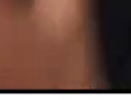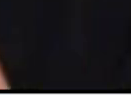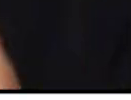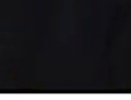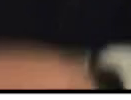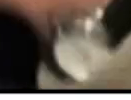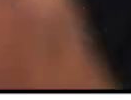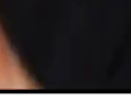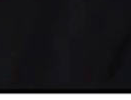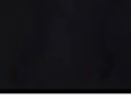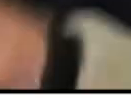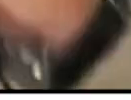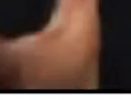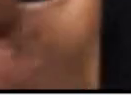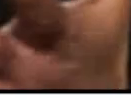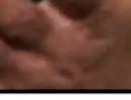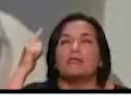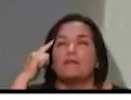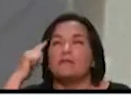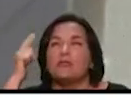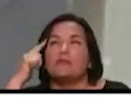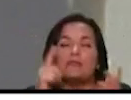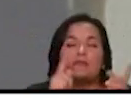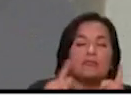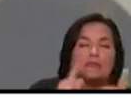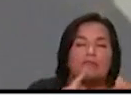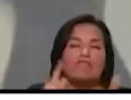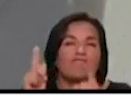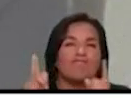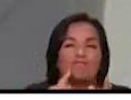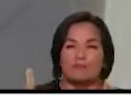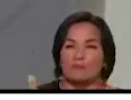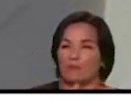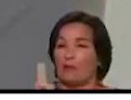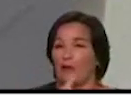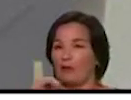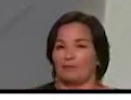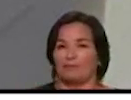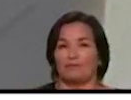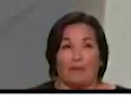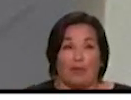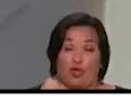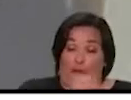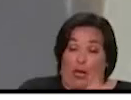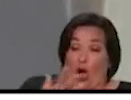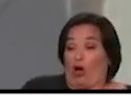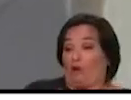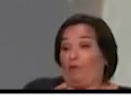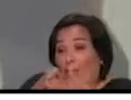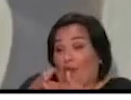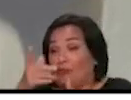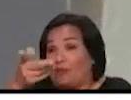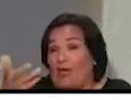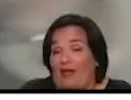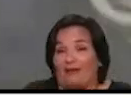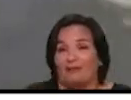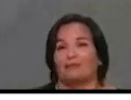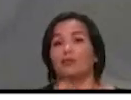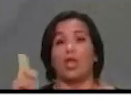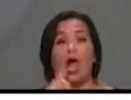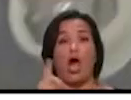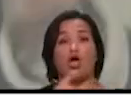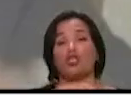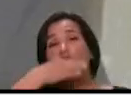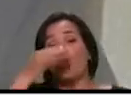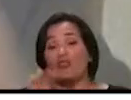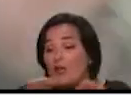y especulan y especulan y especulan. Qué mejor que era la fuente original, no fue así. No, pero yo lo